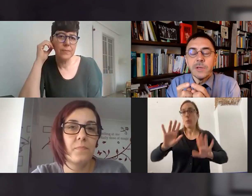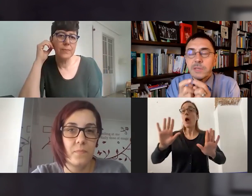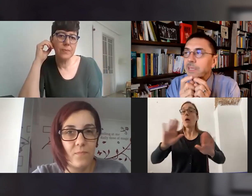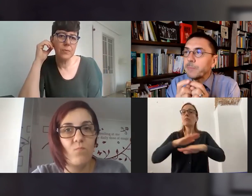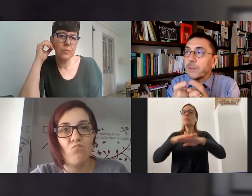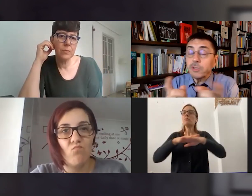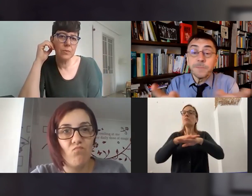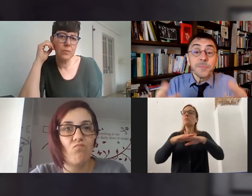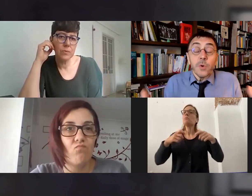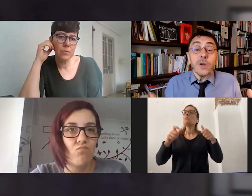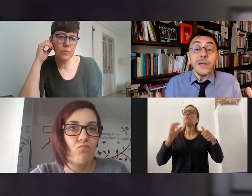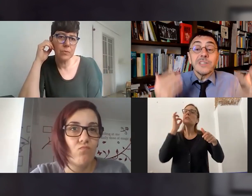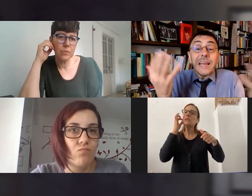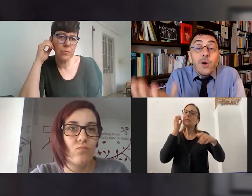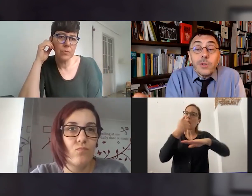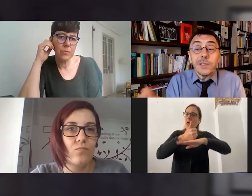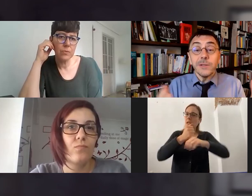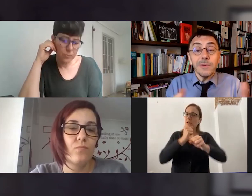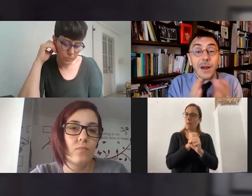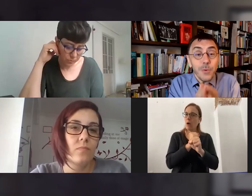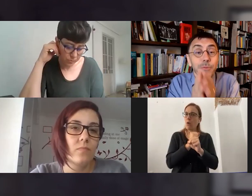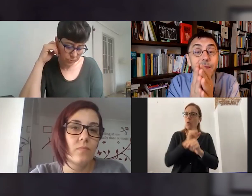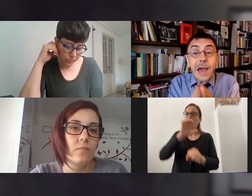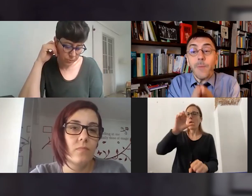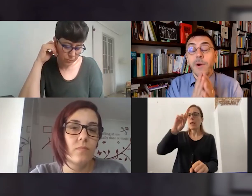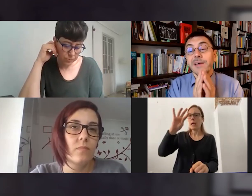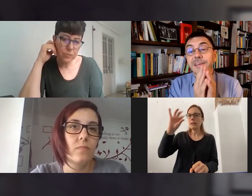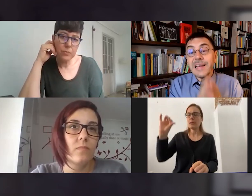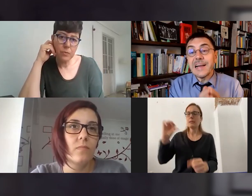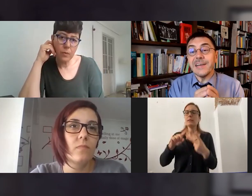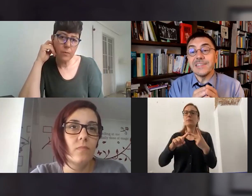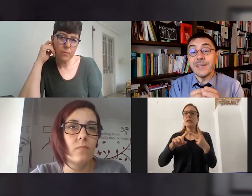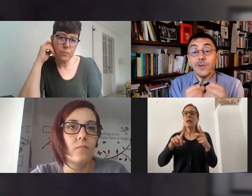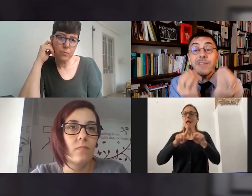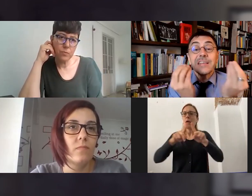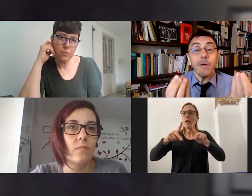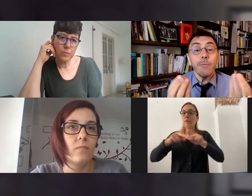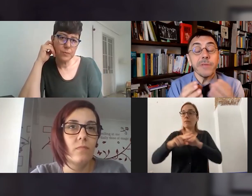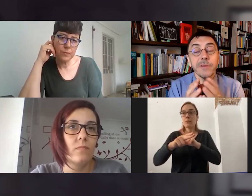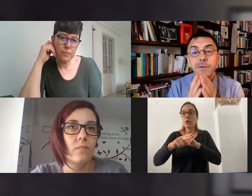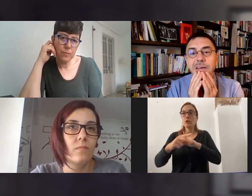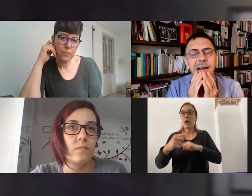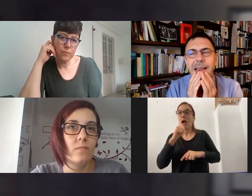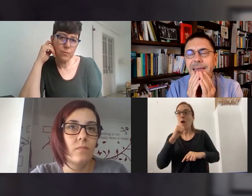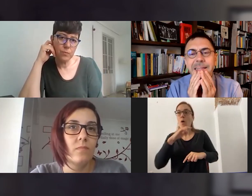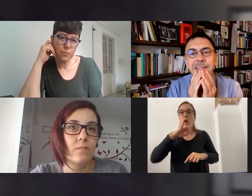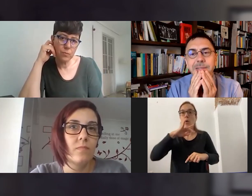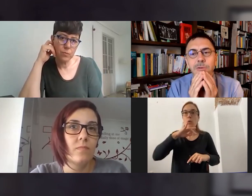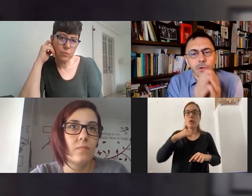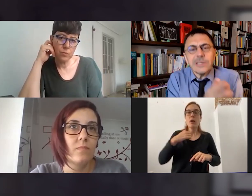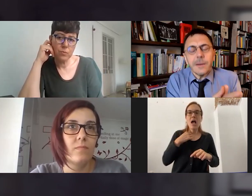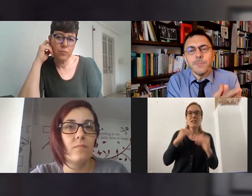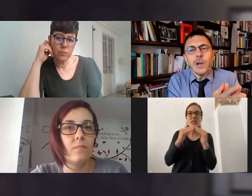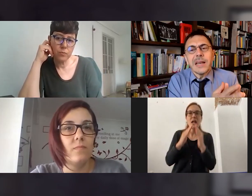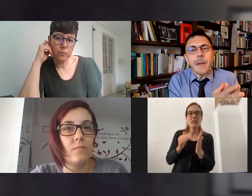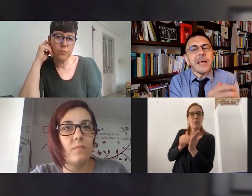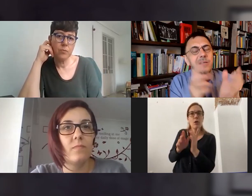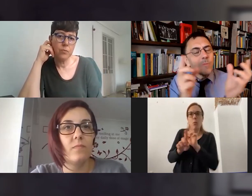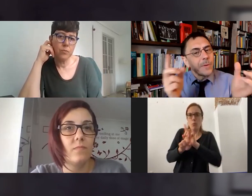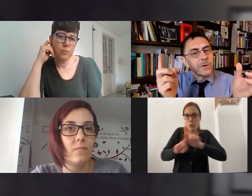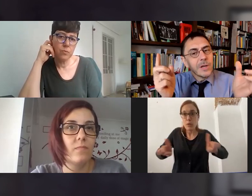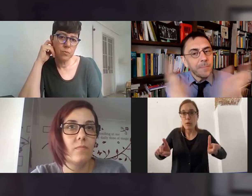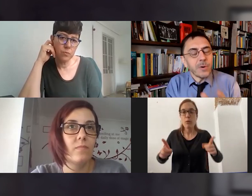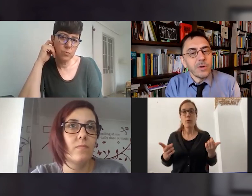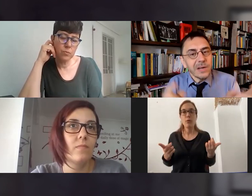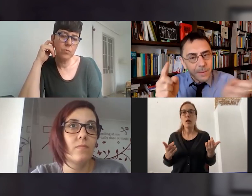evitando despidos, o que no se le corte, ¿no? La luz, el agua, el gas, que no se desahucie, ¿no? A la gente, ¿no? No se abole el